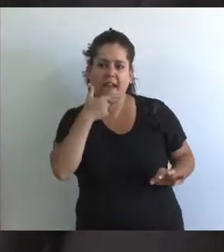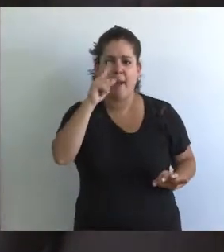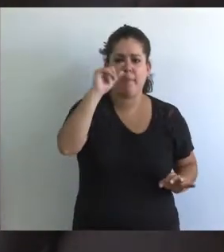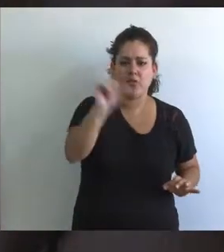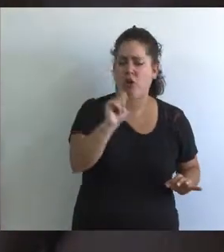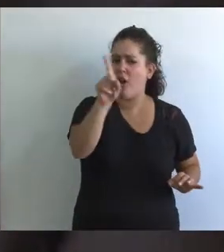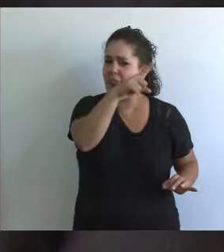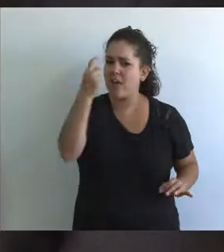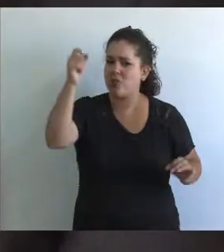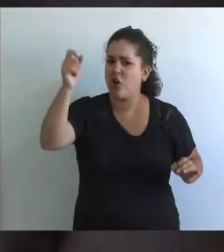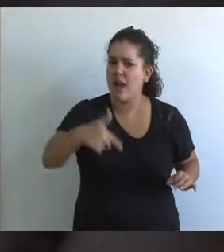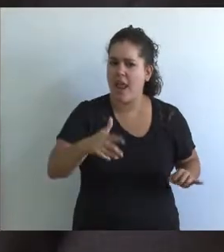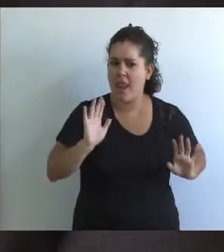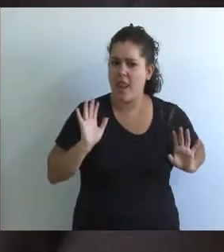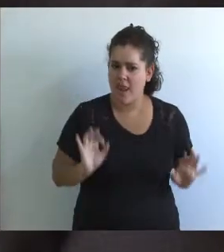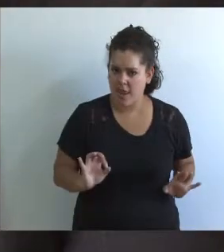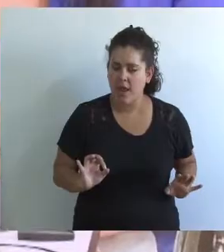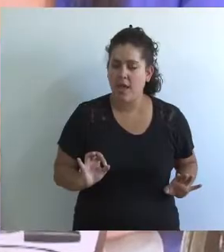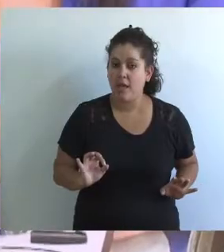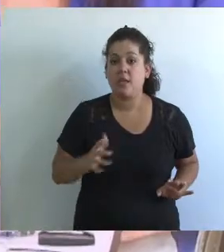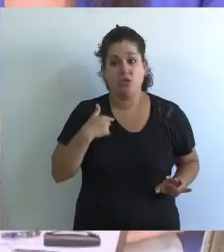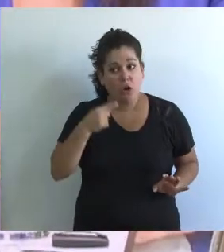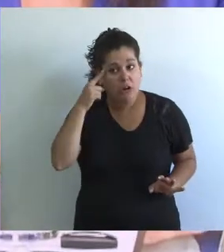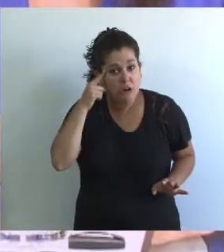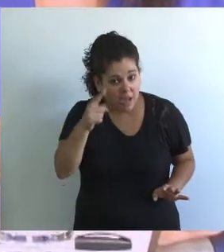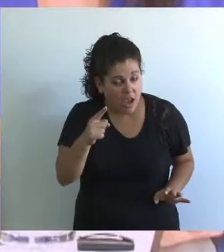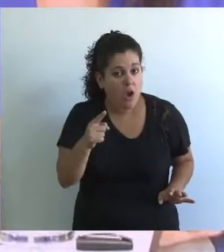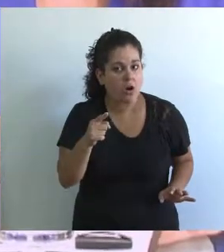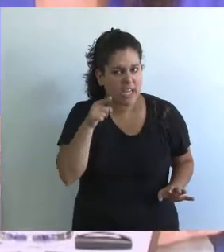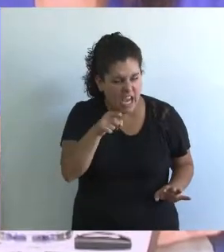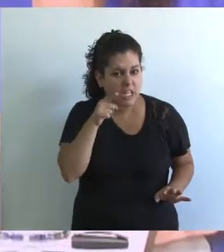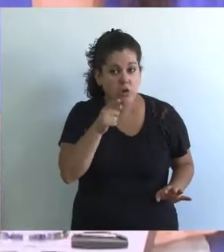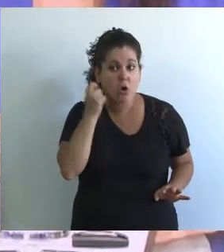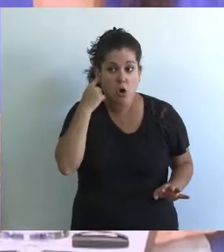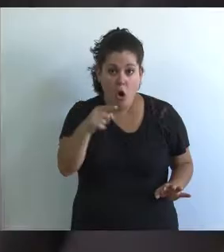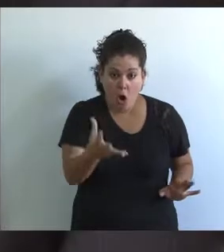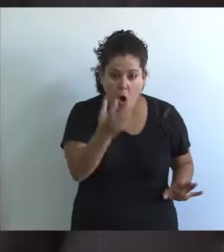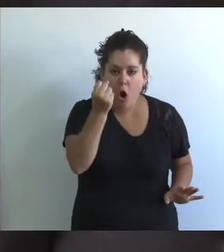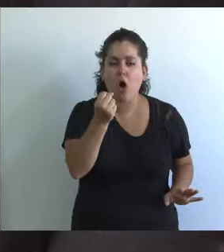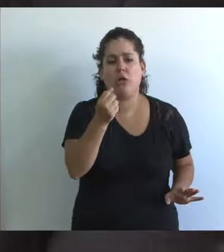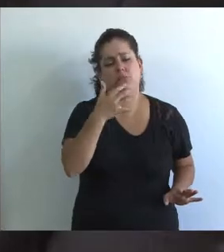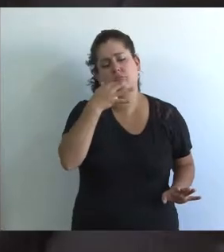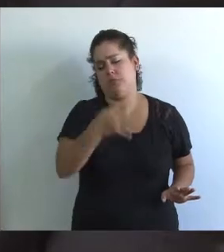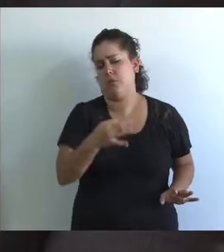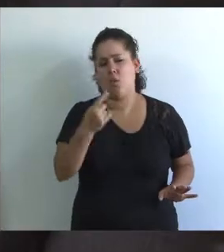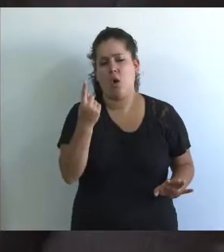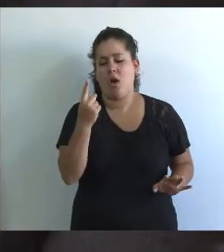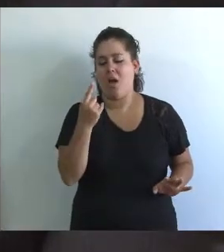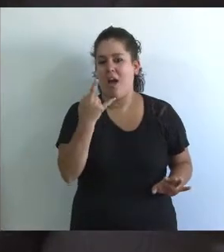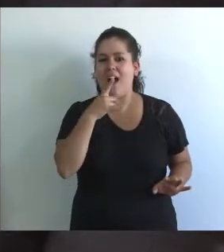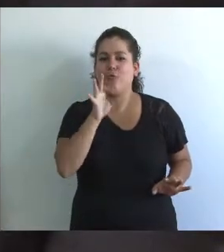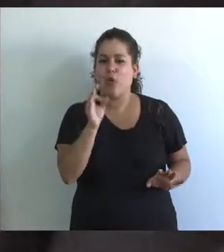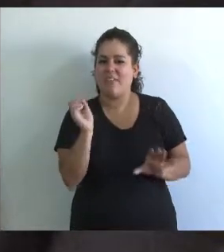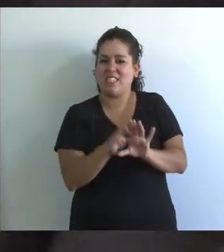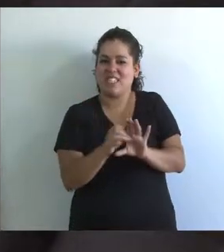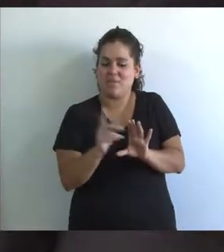de toda la industria hidrocarburífera. Y yo creo que eso nos va a dar la ruta del autoabastecimiento